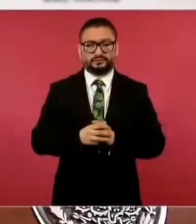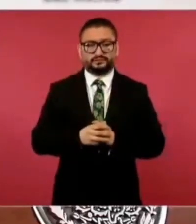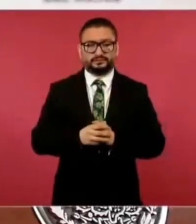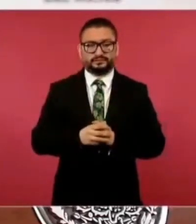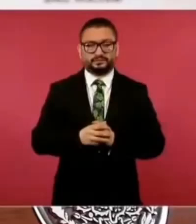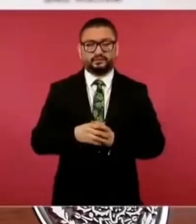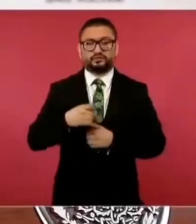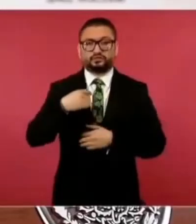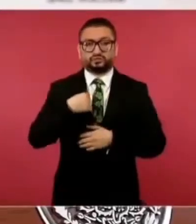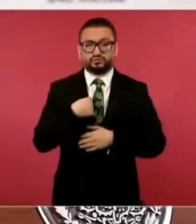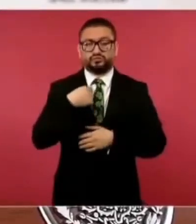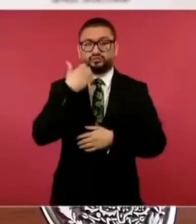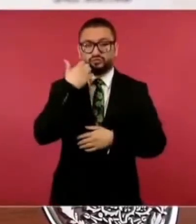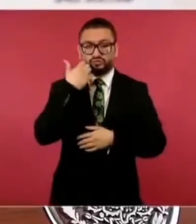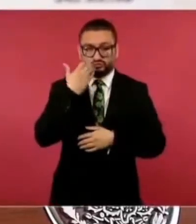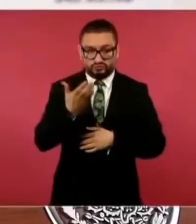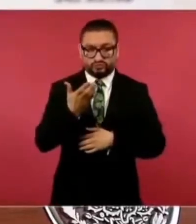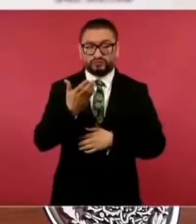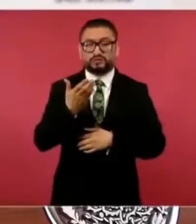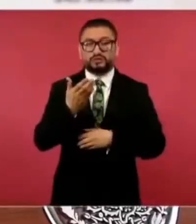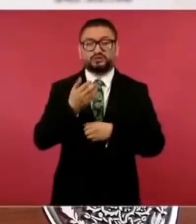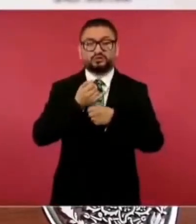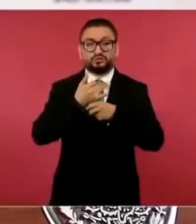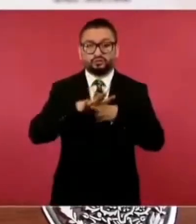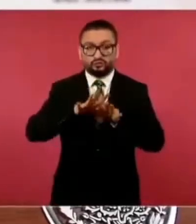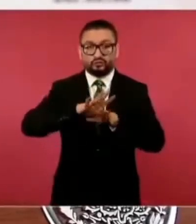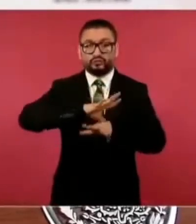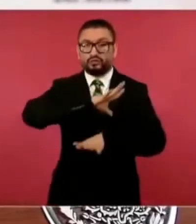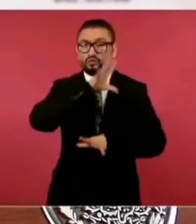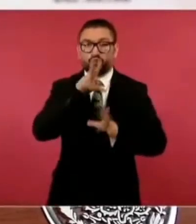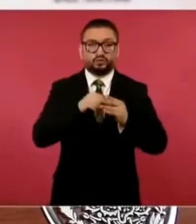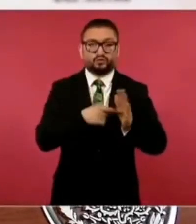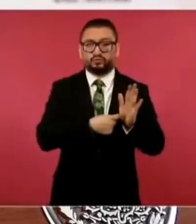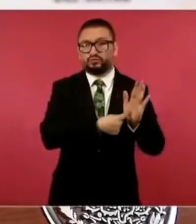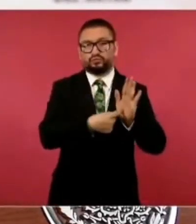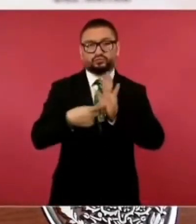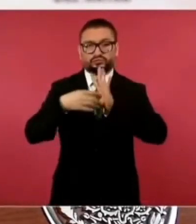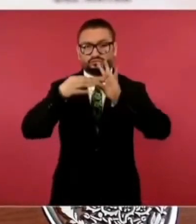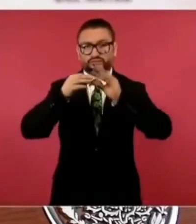Y quiero que se conozca todo,